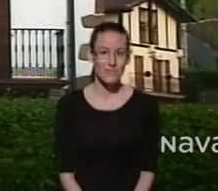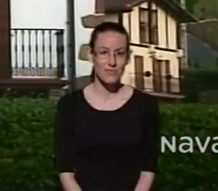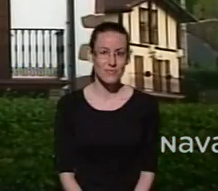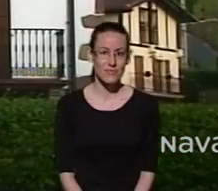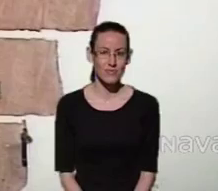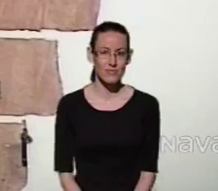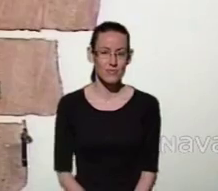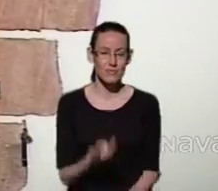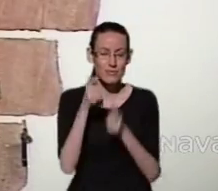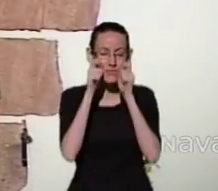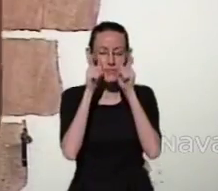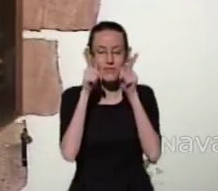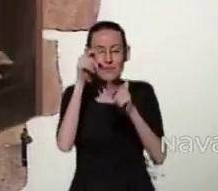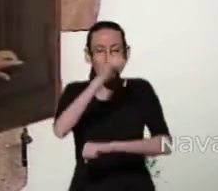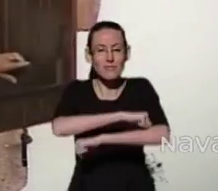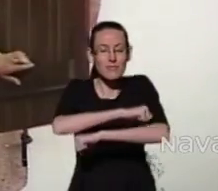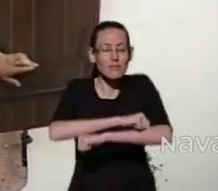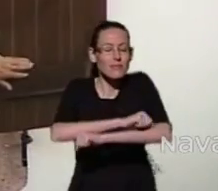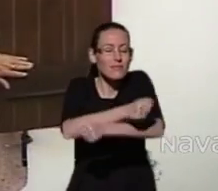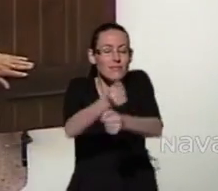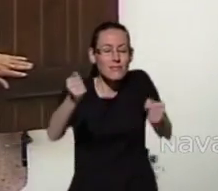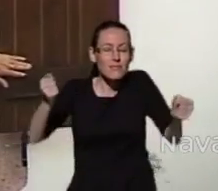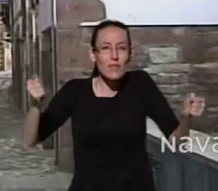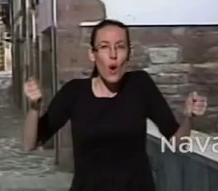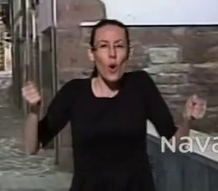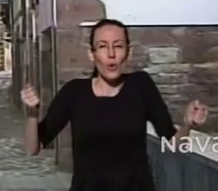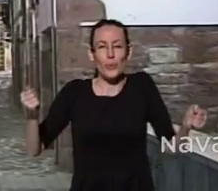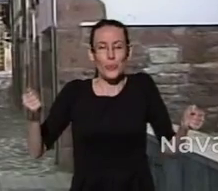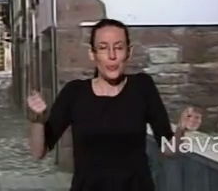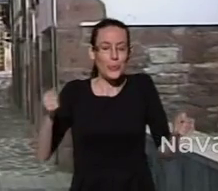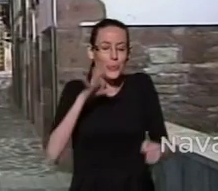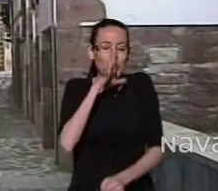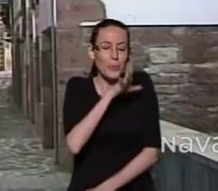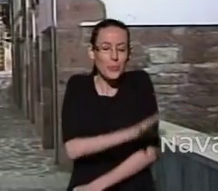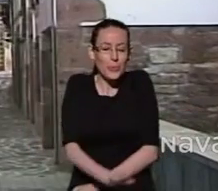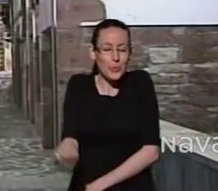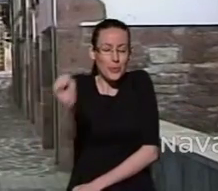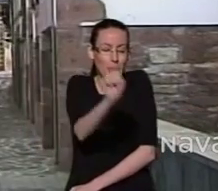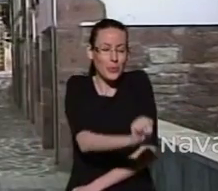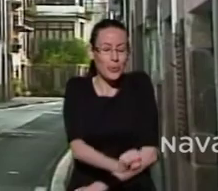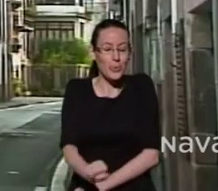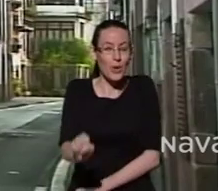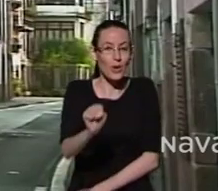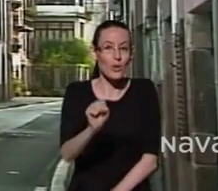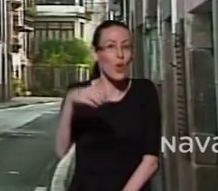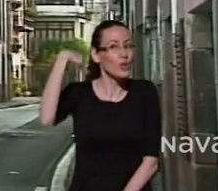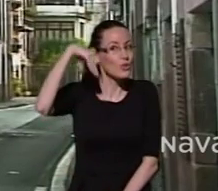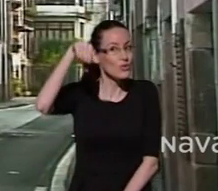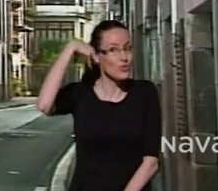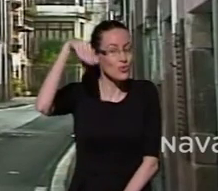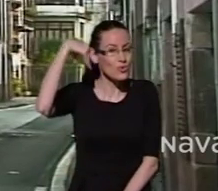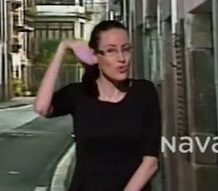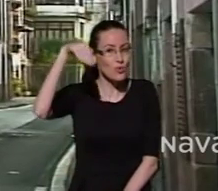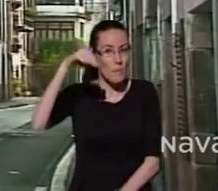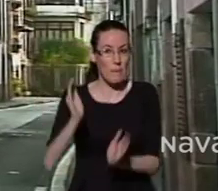Despertarse y asomarse a la ventana es un placer para todos los sentidos. Sumilla, ubicada en la comarca de Malerreca, es una